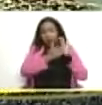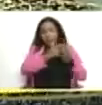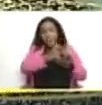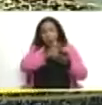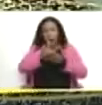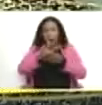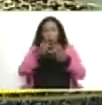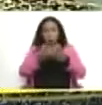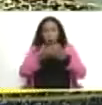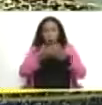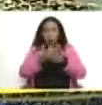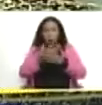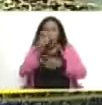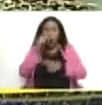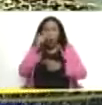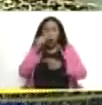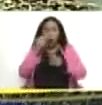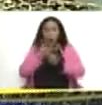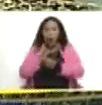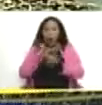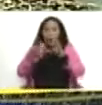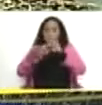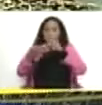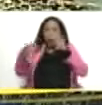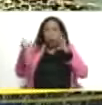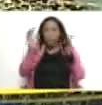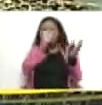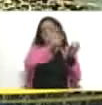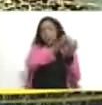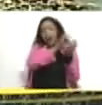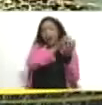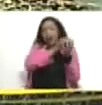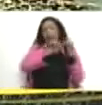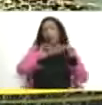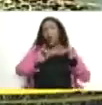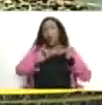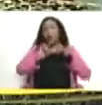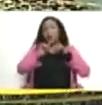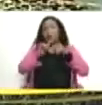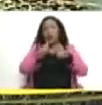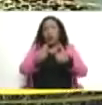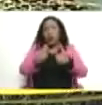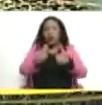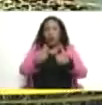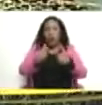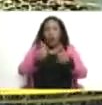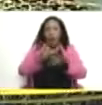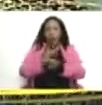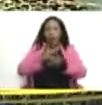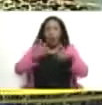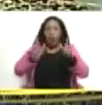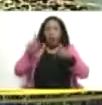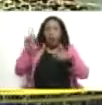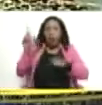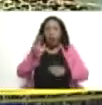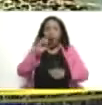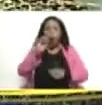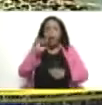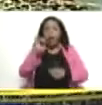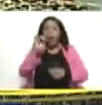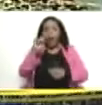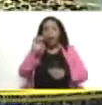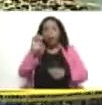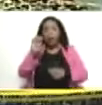a liberar Margarita y a empezar la proeza de la liberación de Oriente, de la